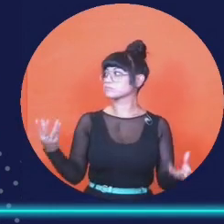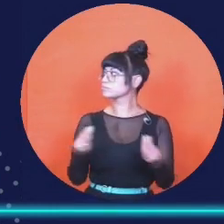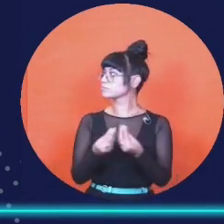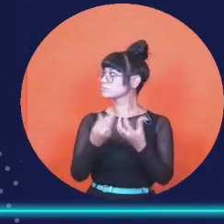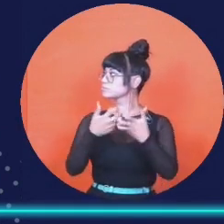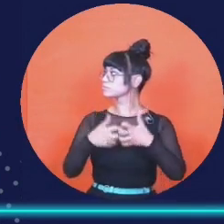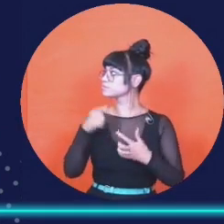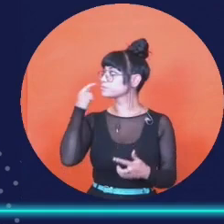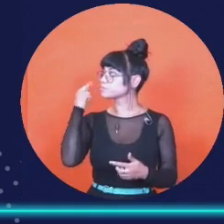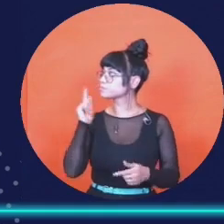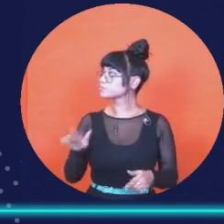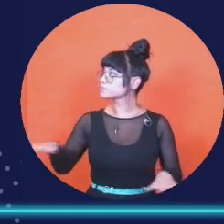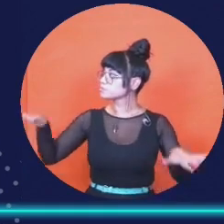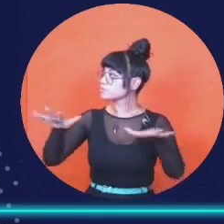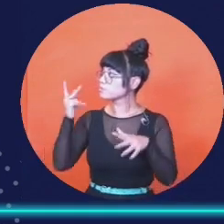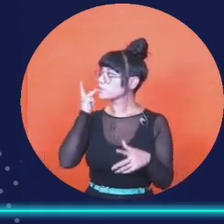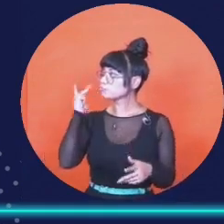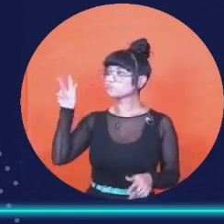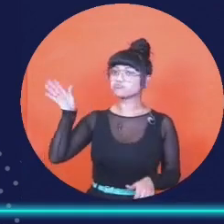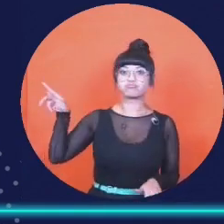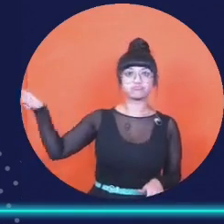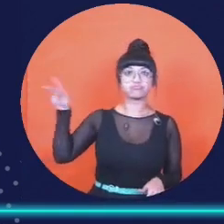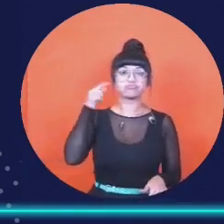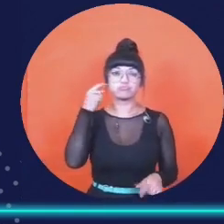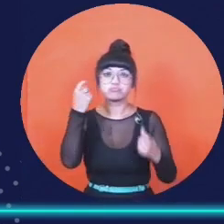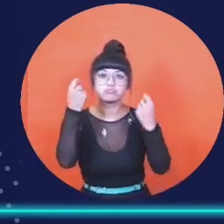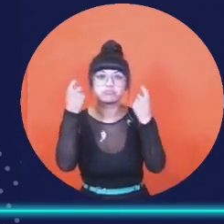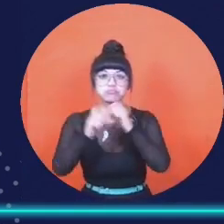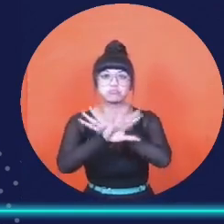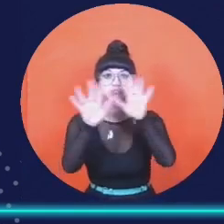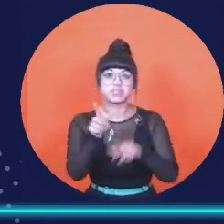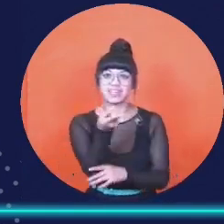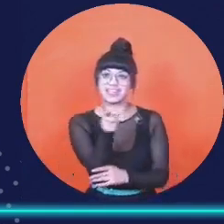reel que los invito a que veamos para que empiecen a entender qué es PicPoc.